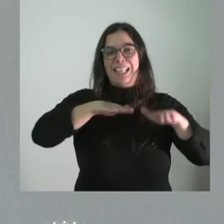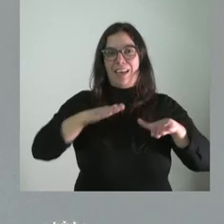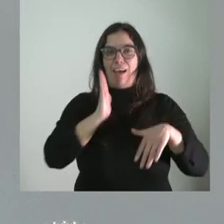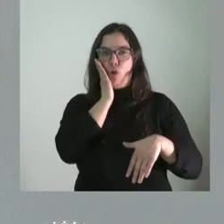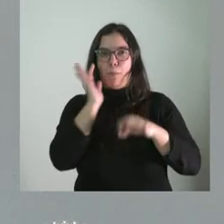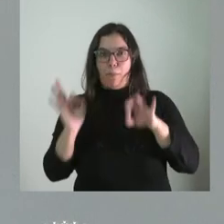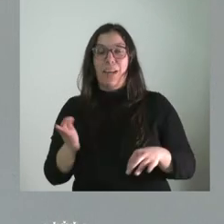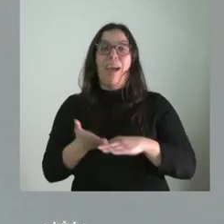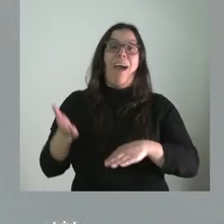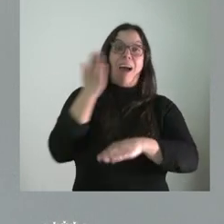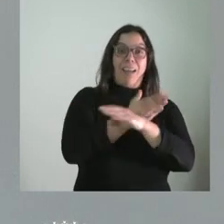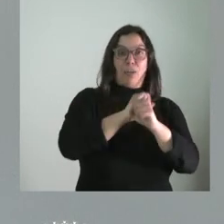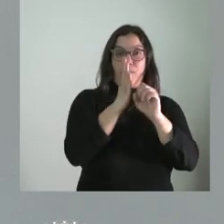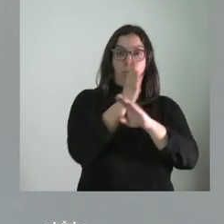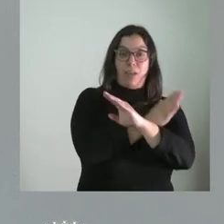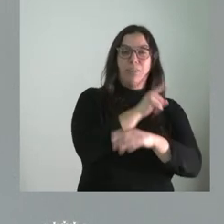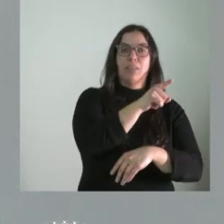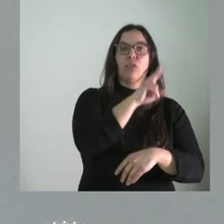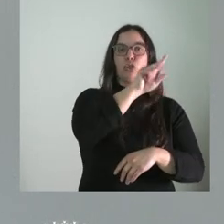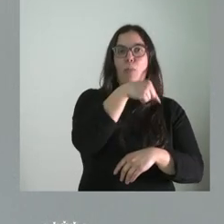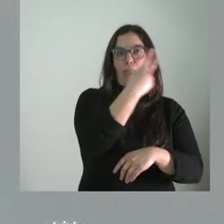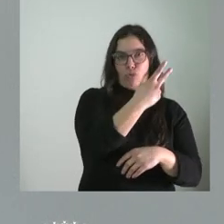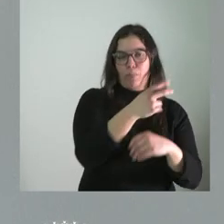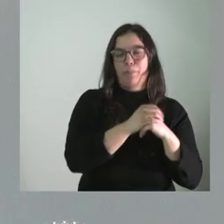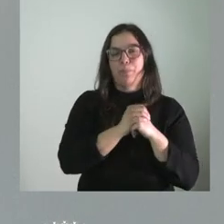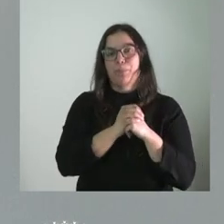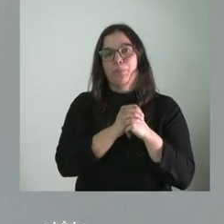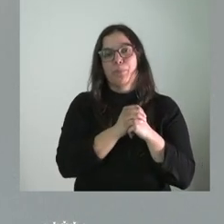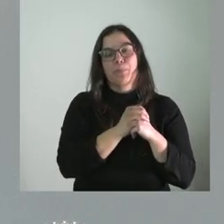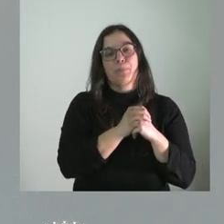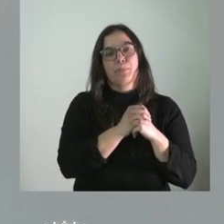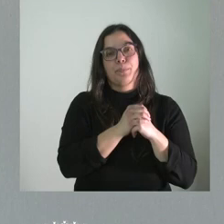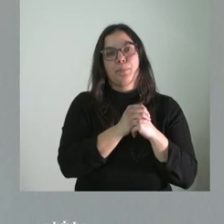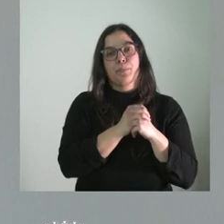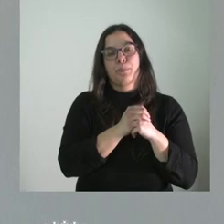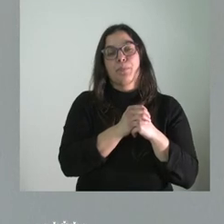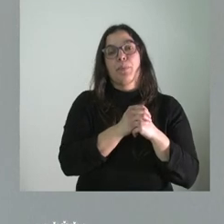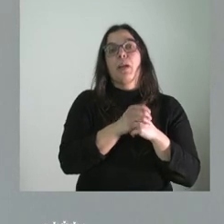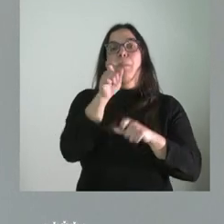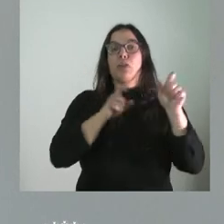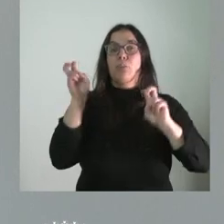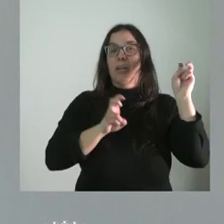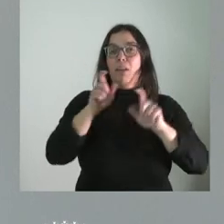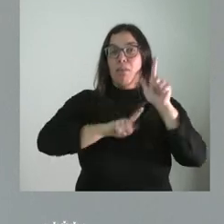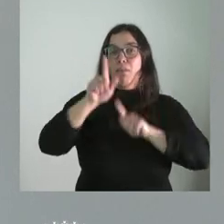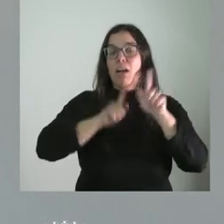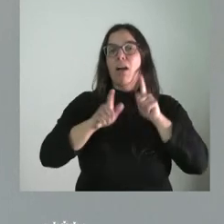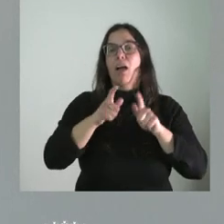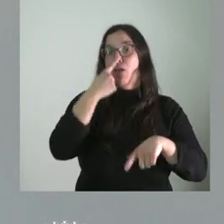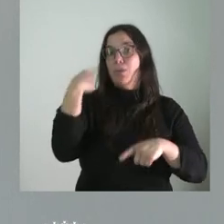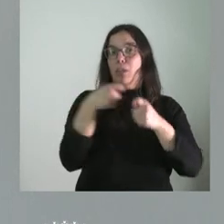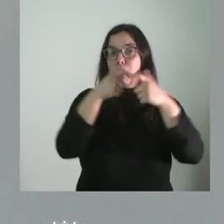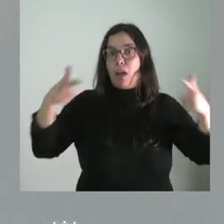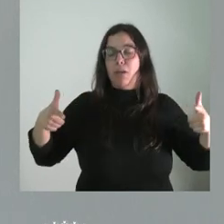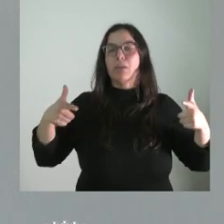frente a 2,2 días de estancia media previo a la pandemia los números de viajeros han crecido el año pasado con el dato completo